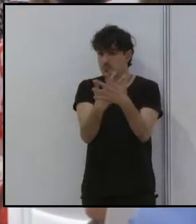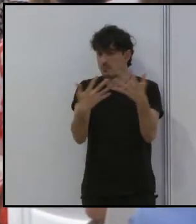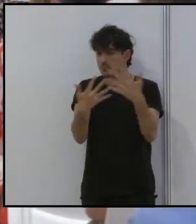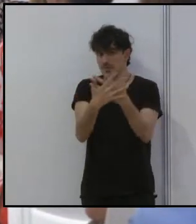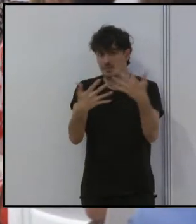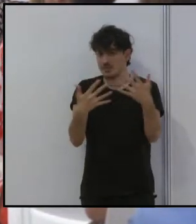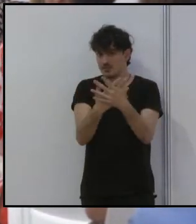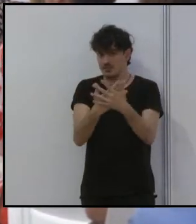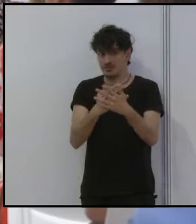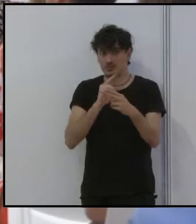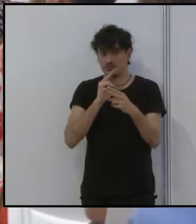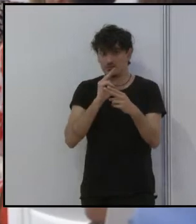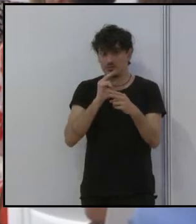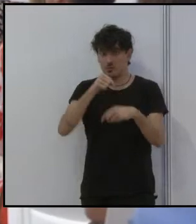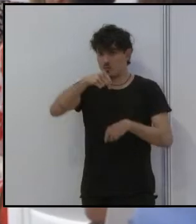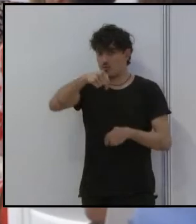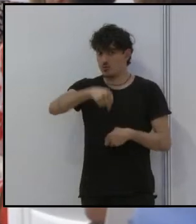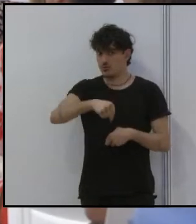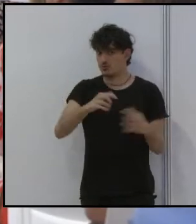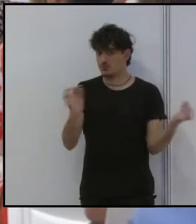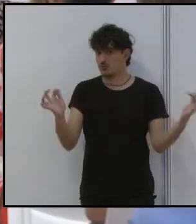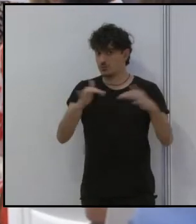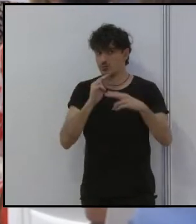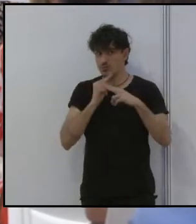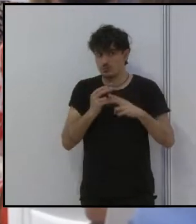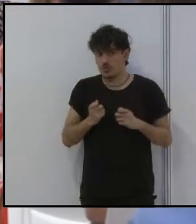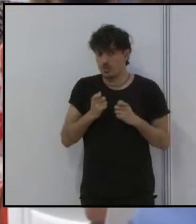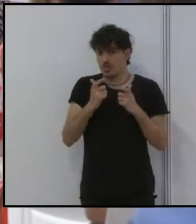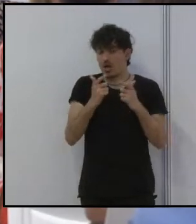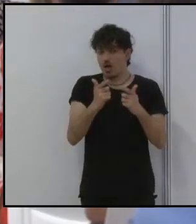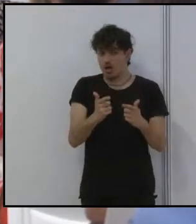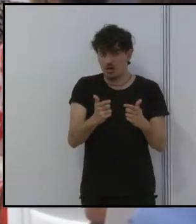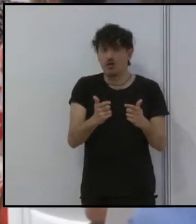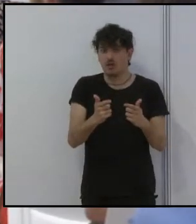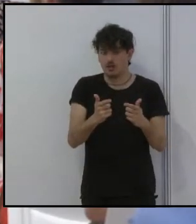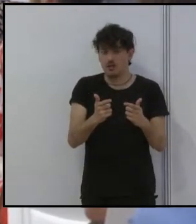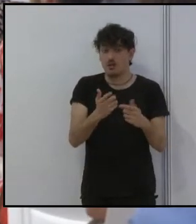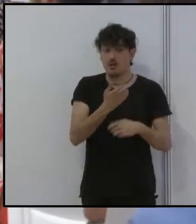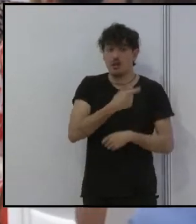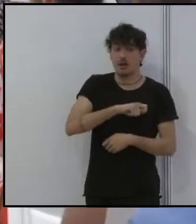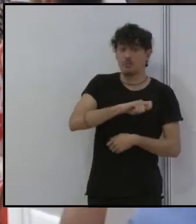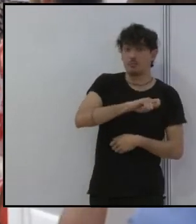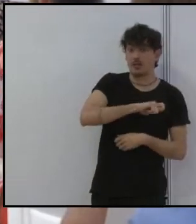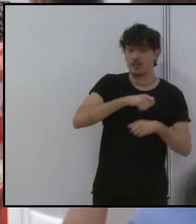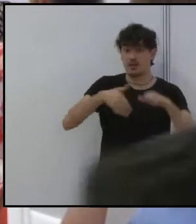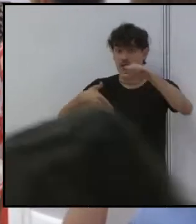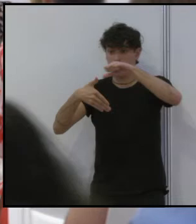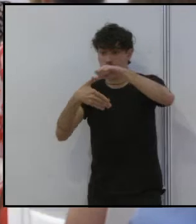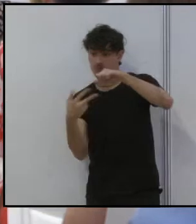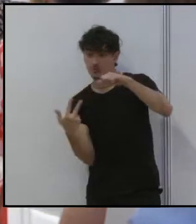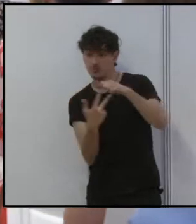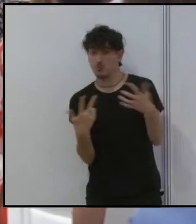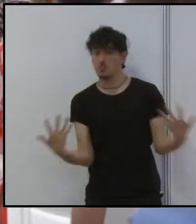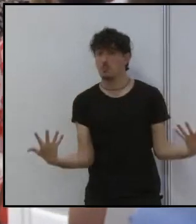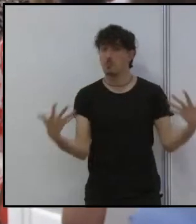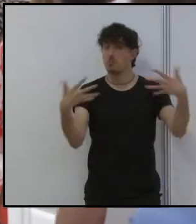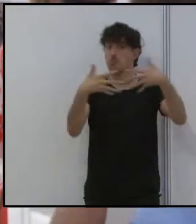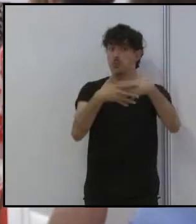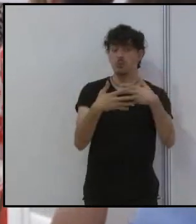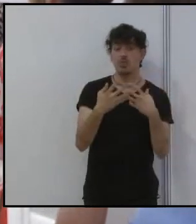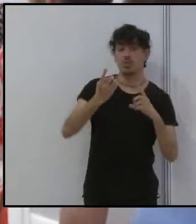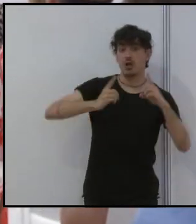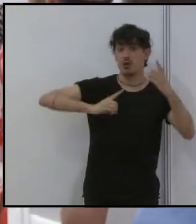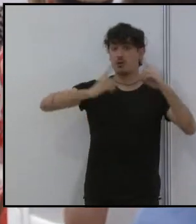este encuentro de hoy, provocando un cruce de fronteras en el que España y América Latina dialogan y se